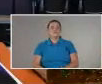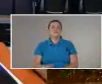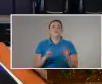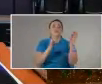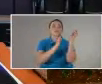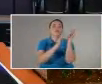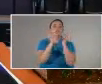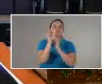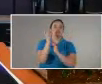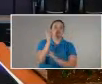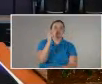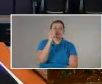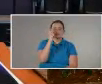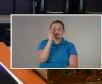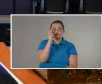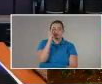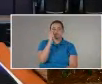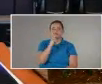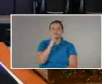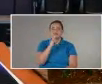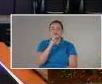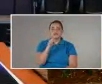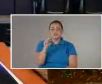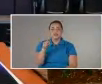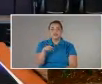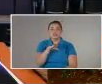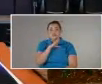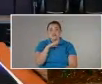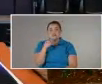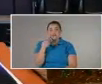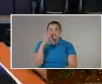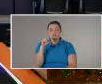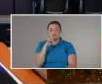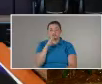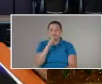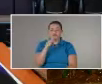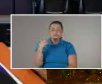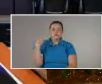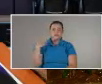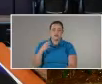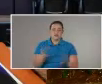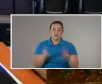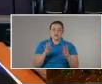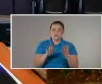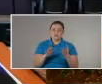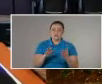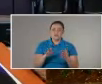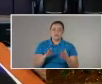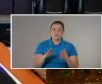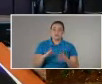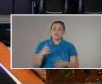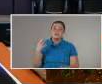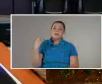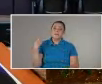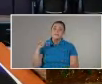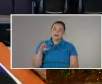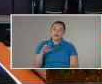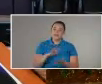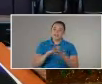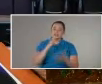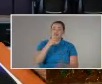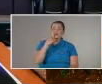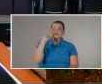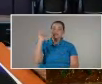Jesús al oírlo dijo, esta enfermedad no es para muerte, sino para la gloria de Dios, para que el Hijo de Dios sea glorificado por